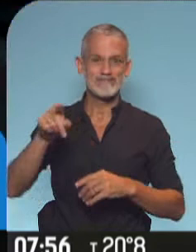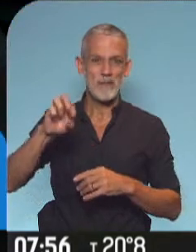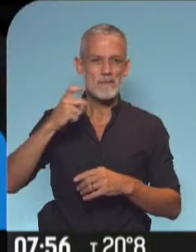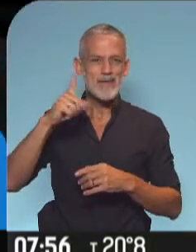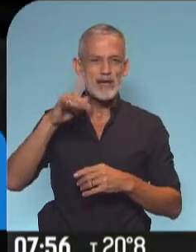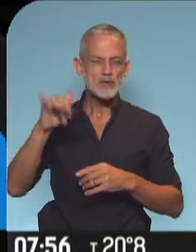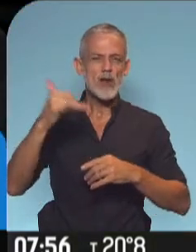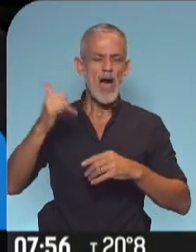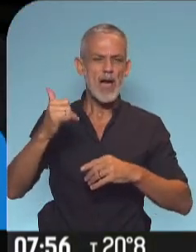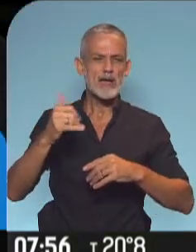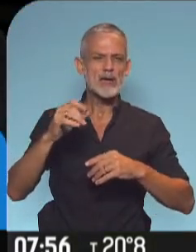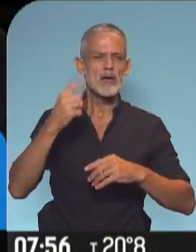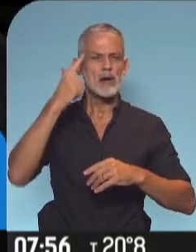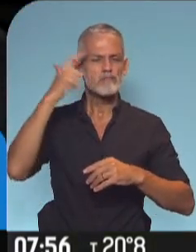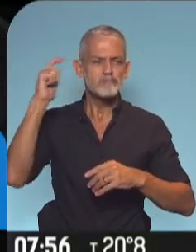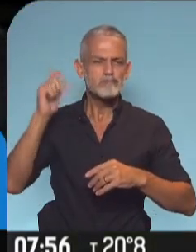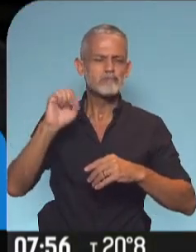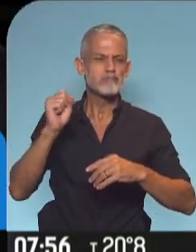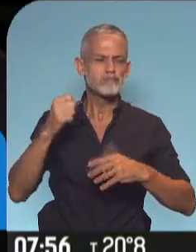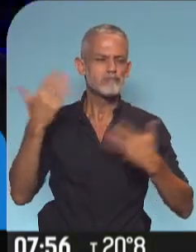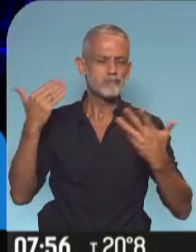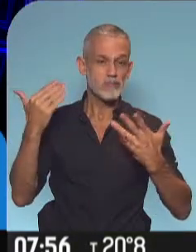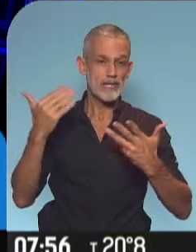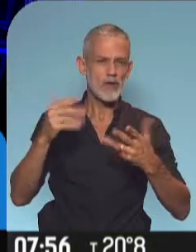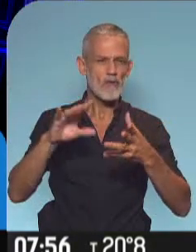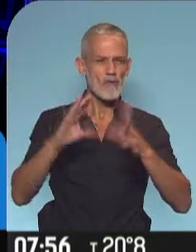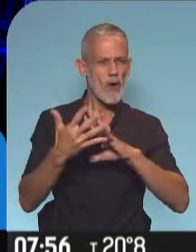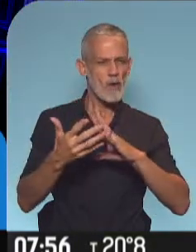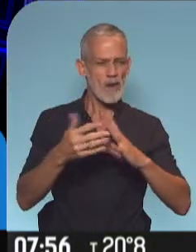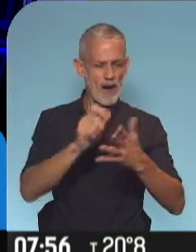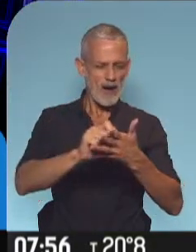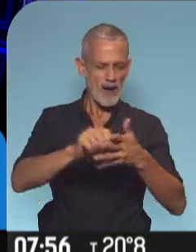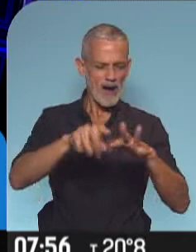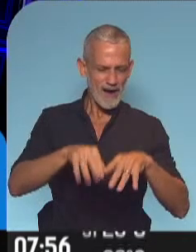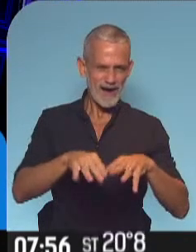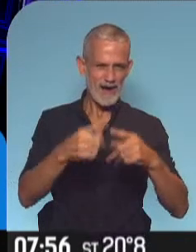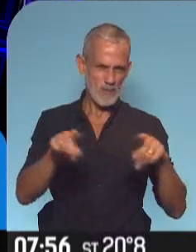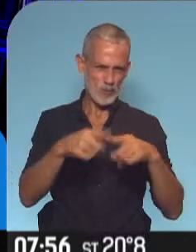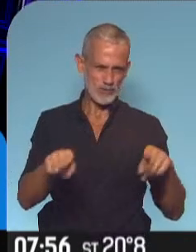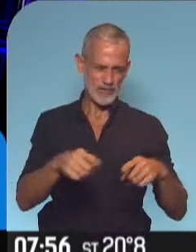con sus vivencias se refleja en su toque, en su composición, en todo, ¿no?